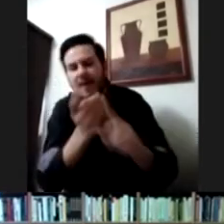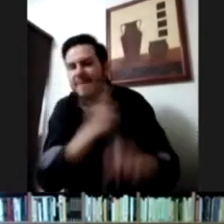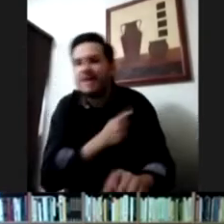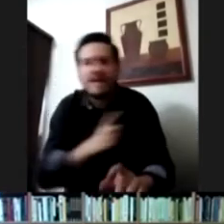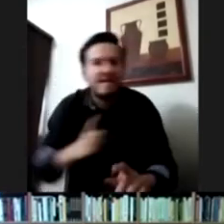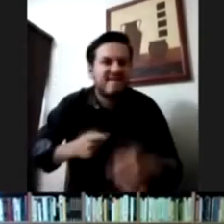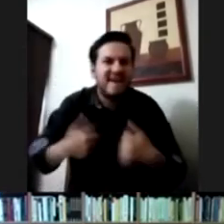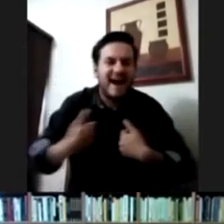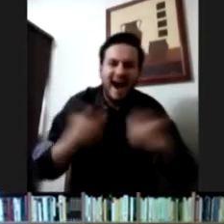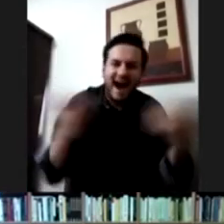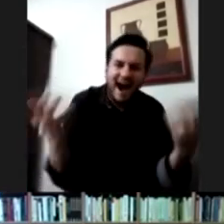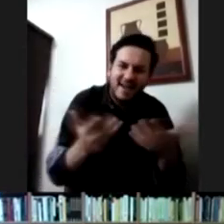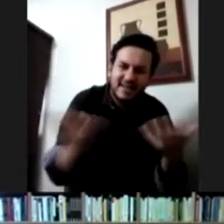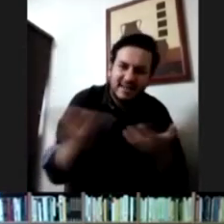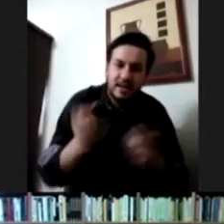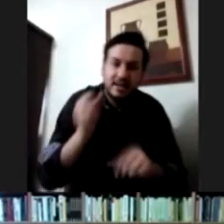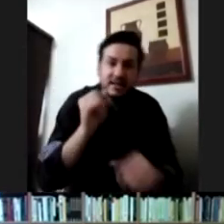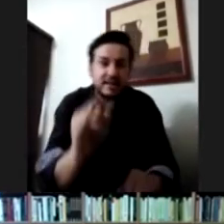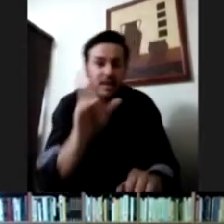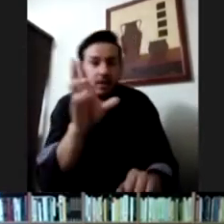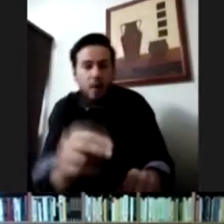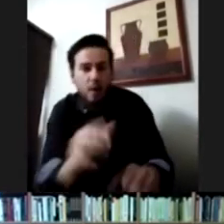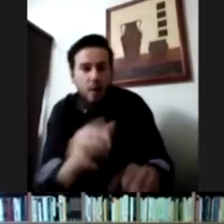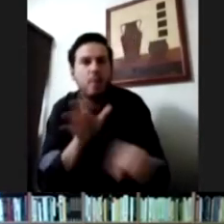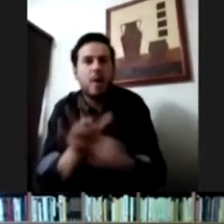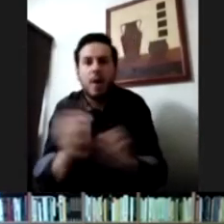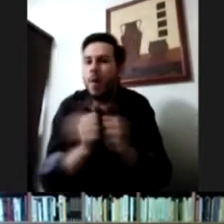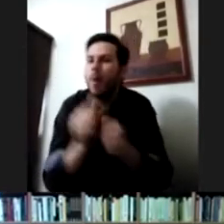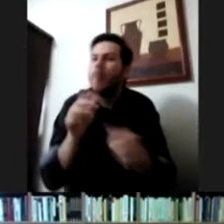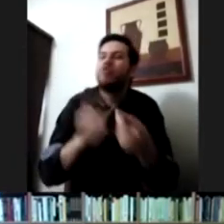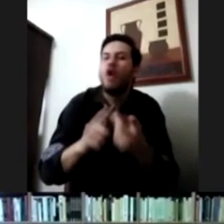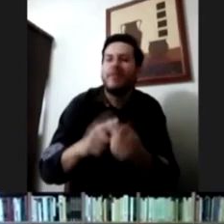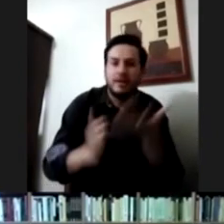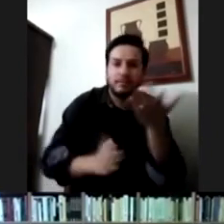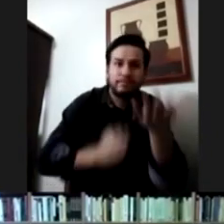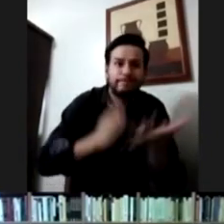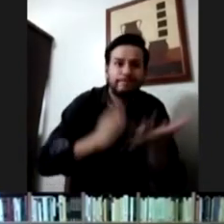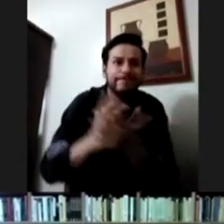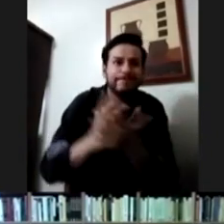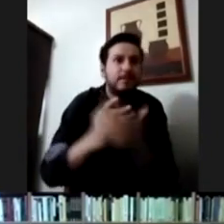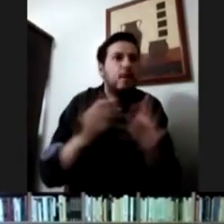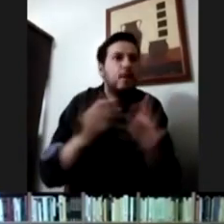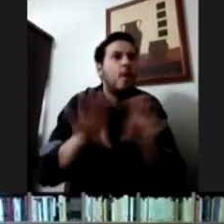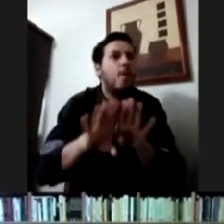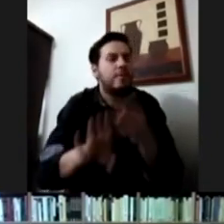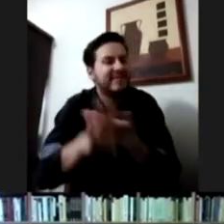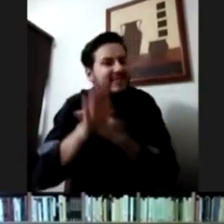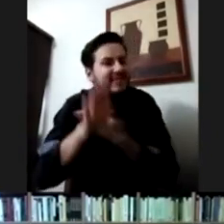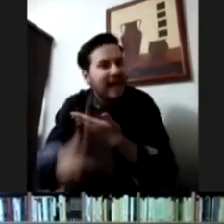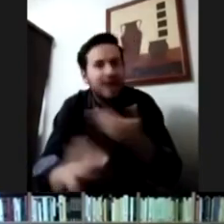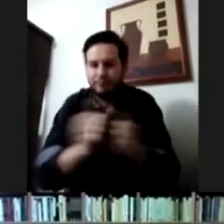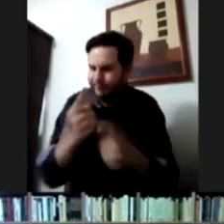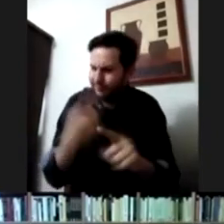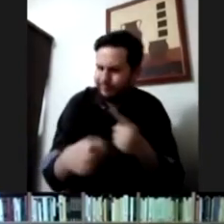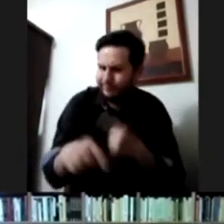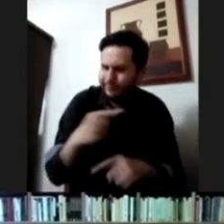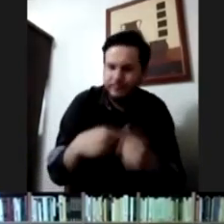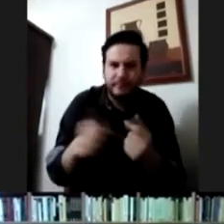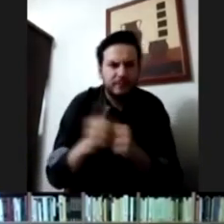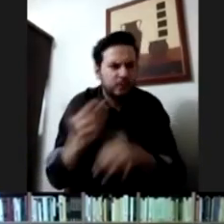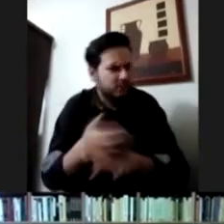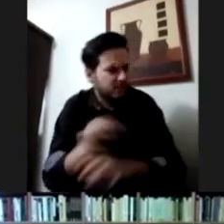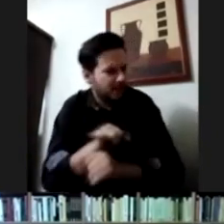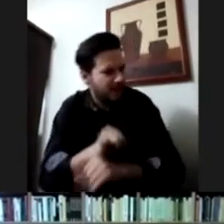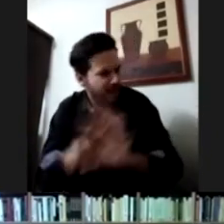no debe de hacerse, cómo ayudar, con quién acudir, cómo prevenirlo. Estas preguntas pues que nos parecen